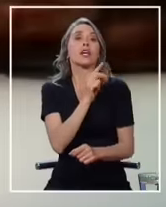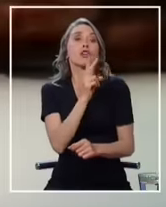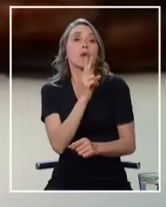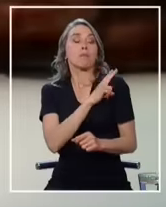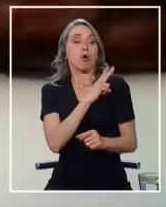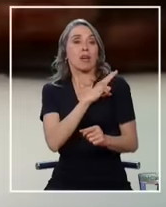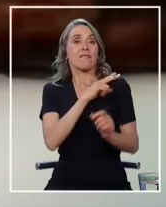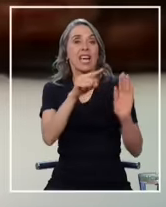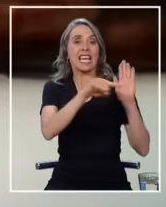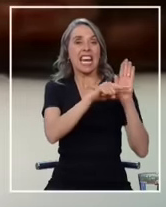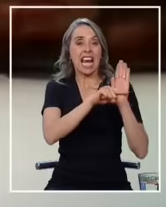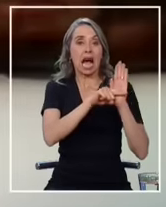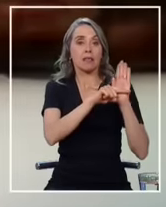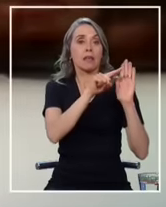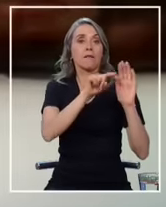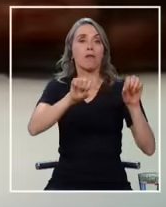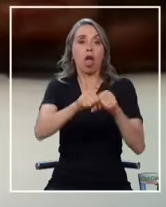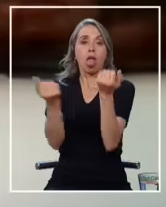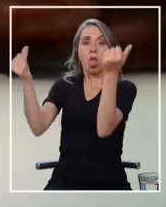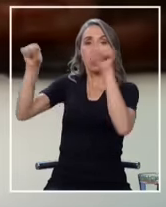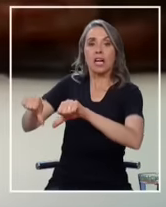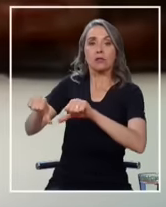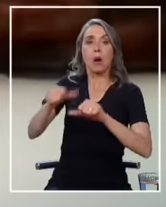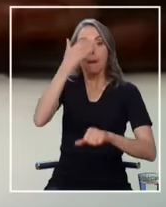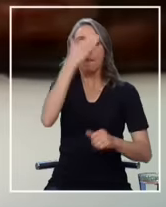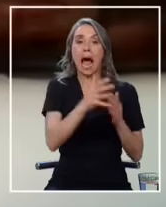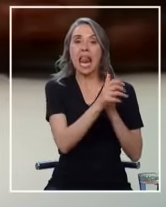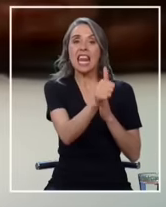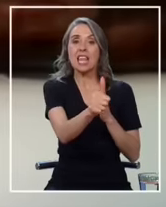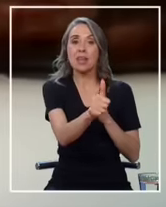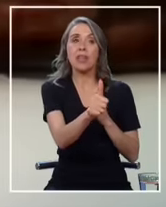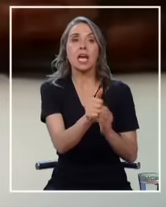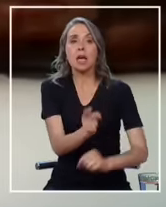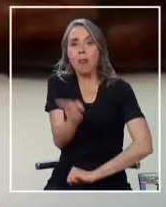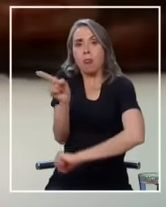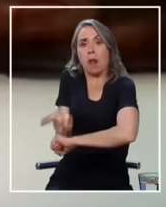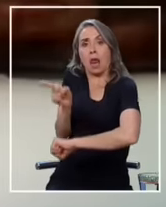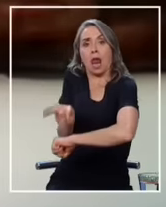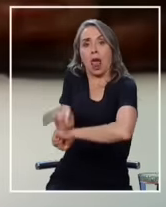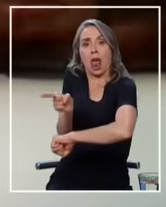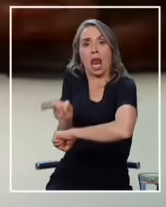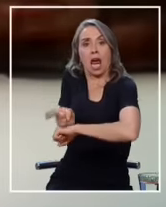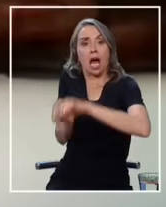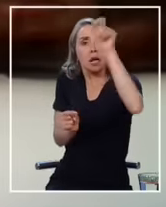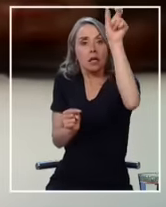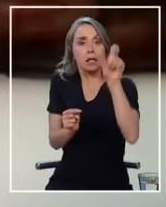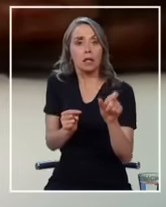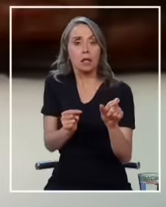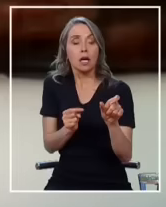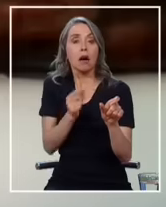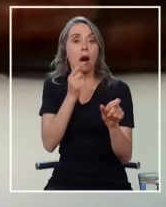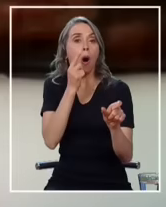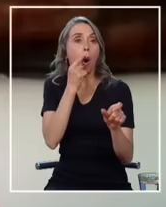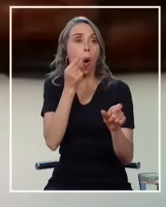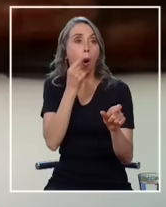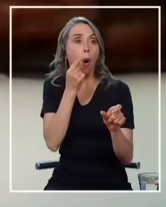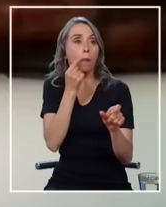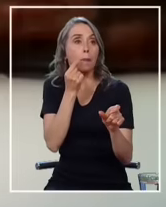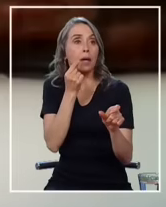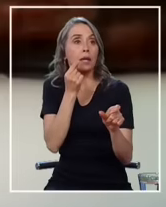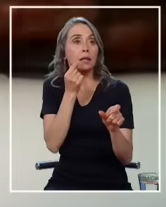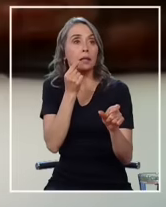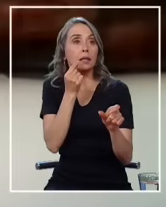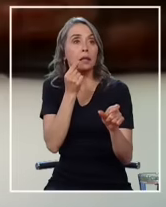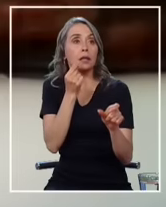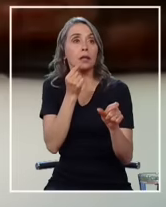negativos, ¿cierto?, destructivos o malos liderazgos como los liderazgos tiránicos, tienen, por ejemplo, los hombres triplica